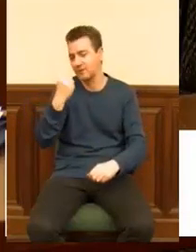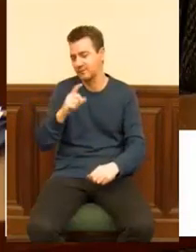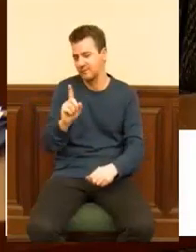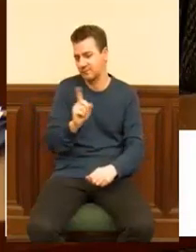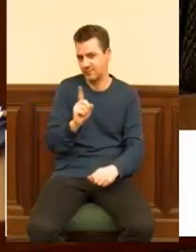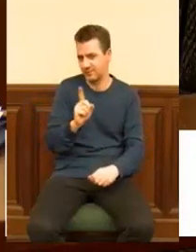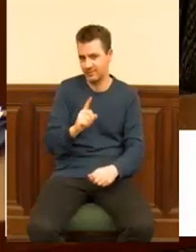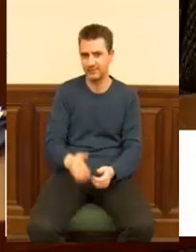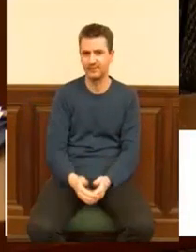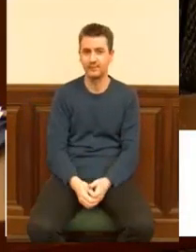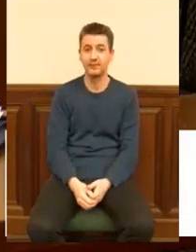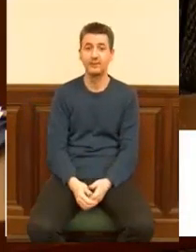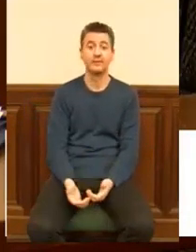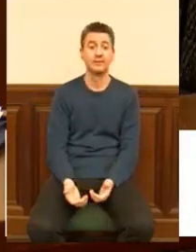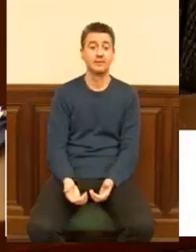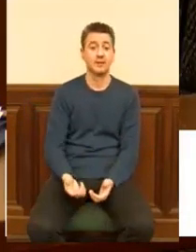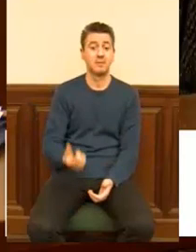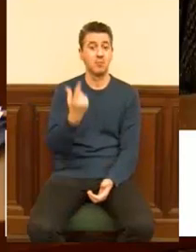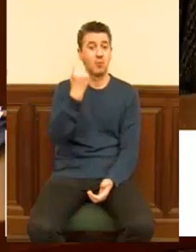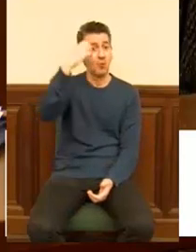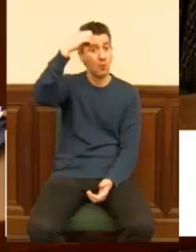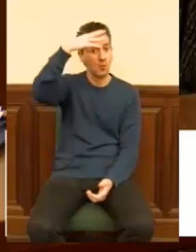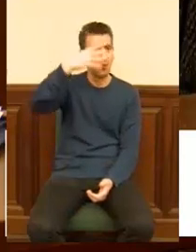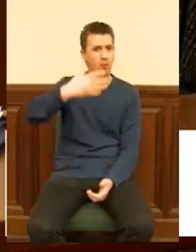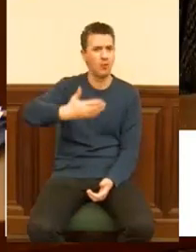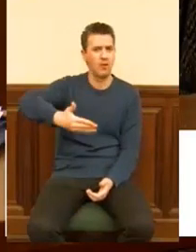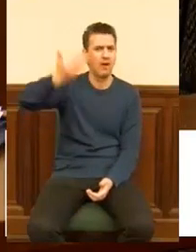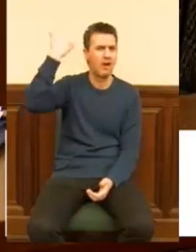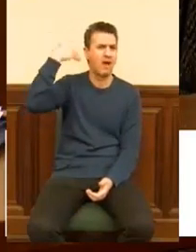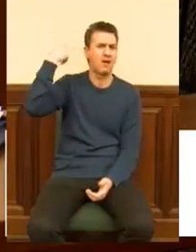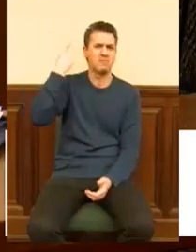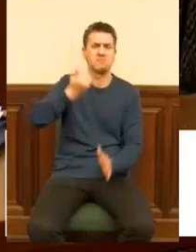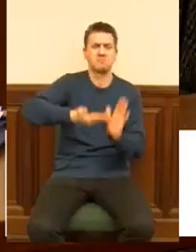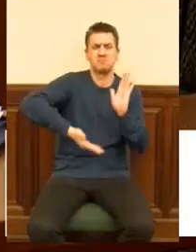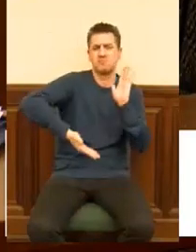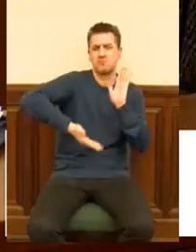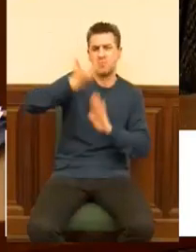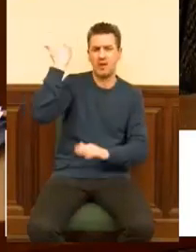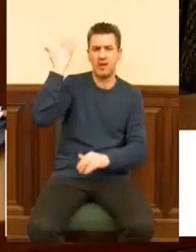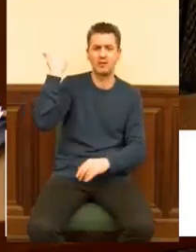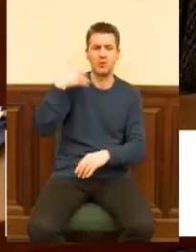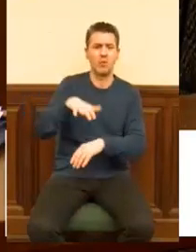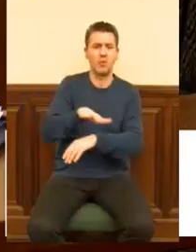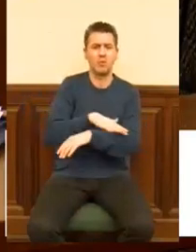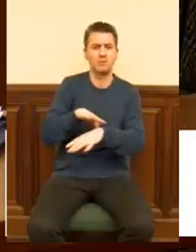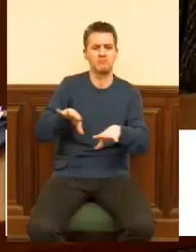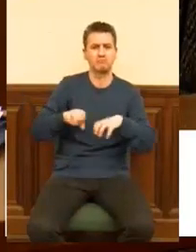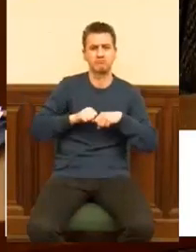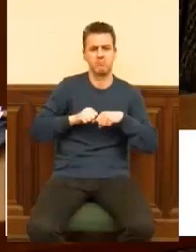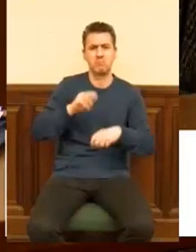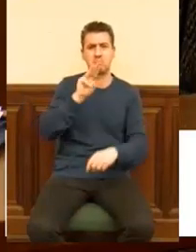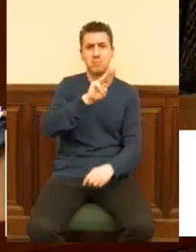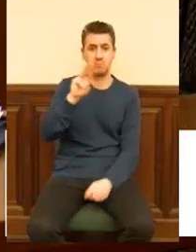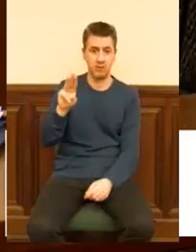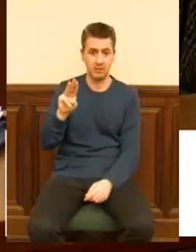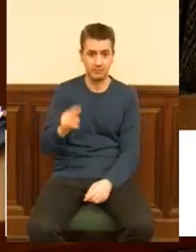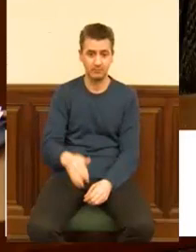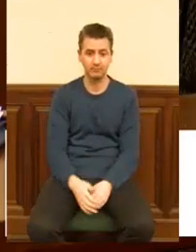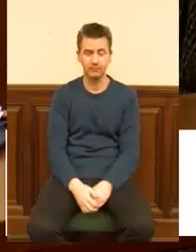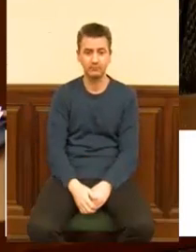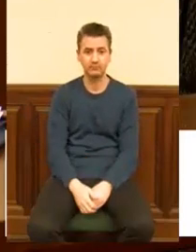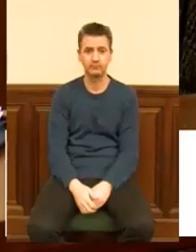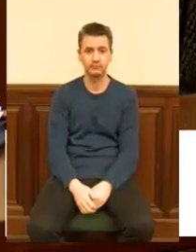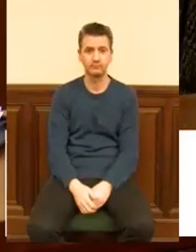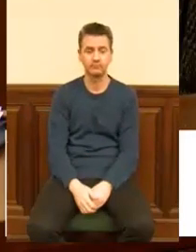sus niveles más altos en etapas anteriores, bajo los gobiernos del Partido Popular, y sumando el cómputo de todos